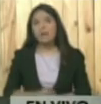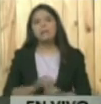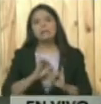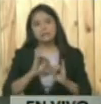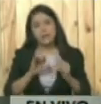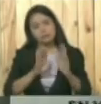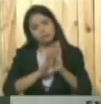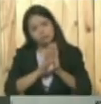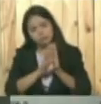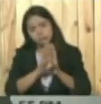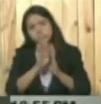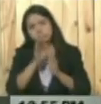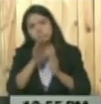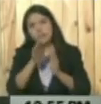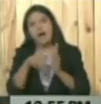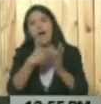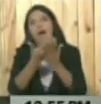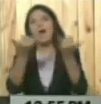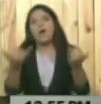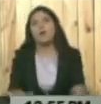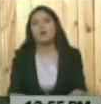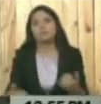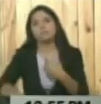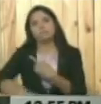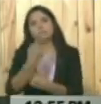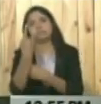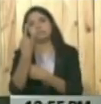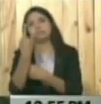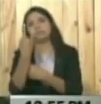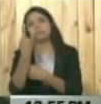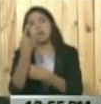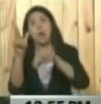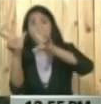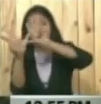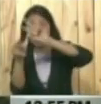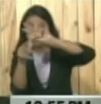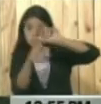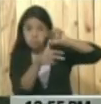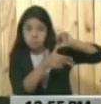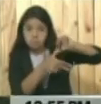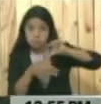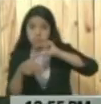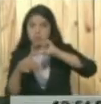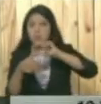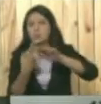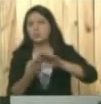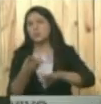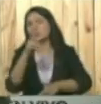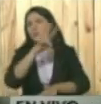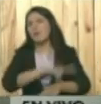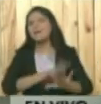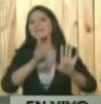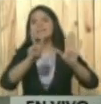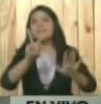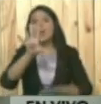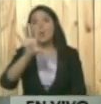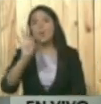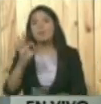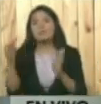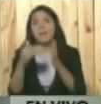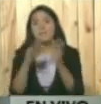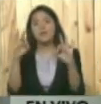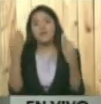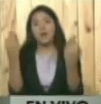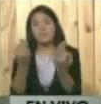levantaba, y ahora con el huracán Matthew han quedado más de 750.000